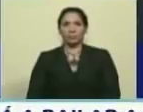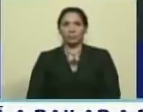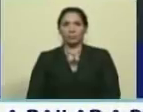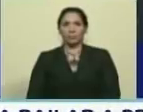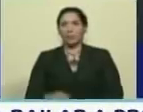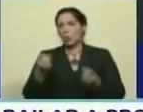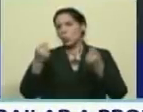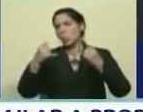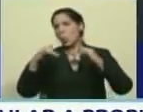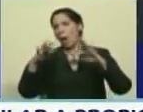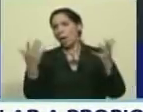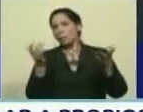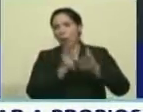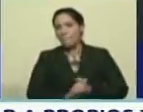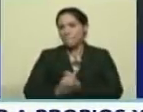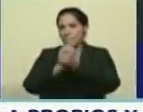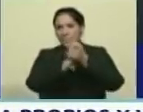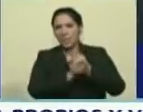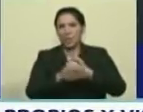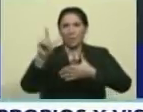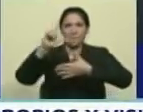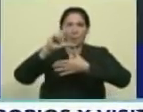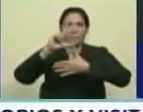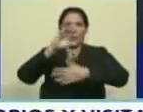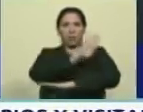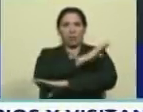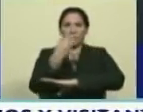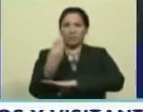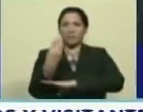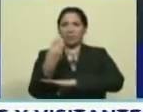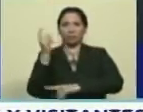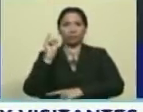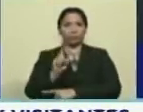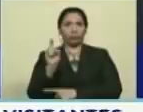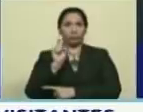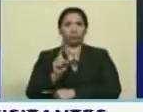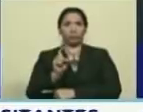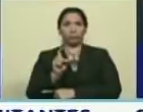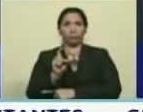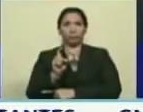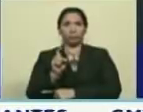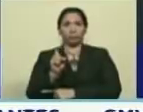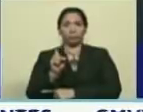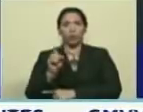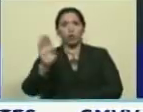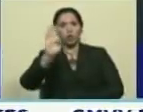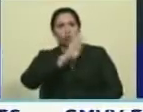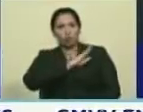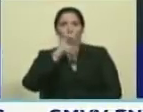¿Cuántos compatriotas de América Latina y el Caribe necesitan de la libreta de Yo Sí Puedo?